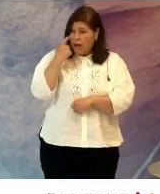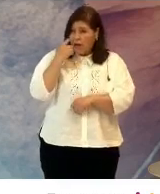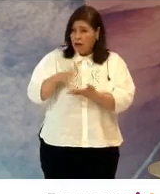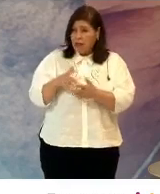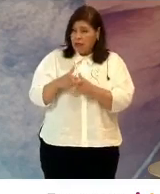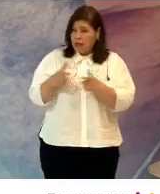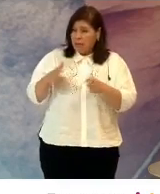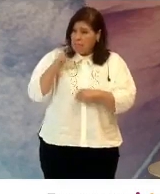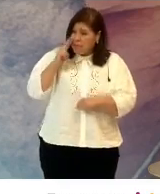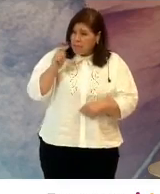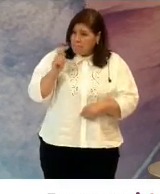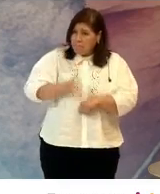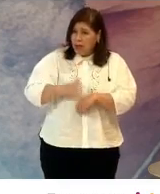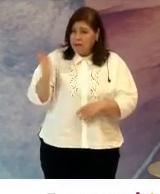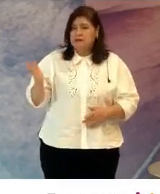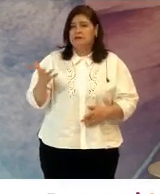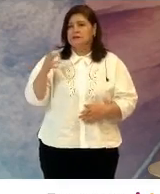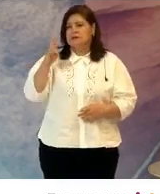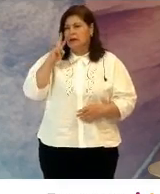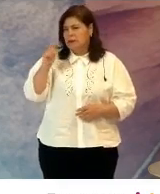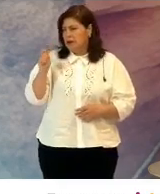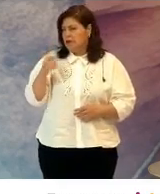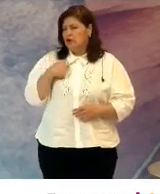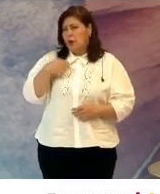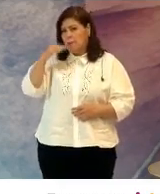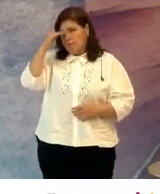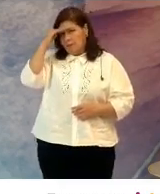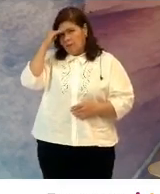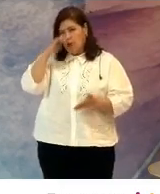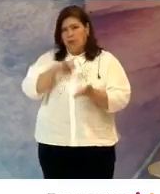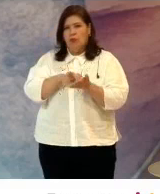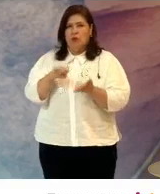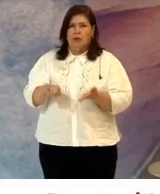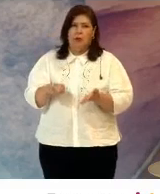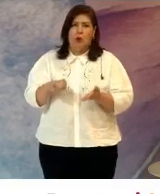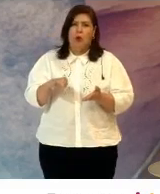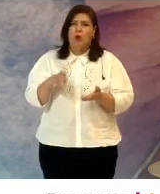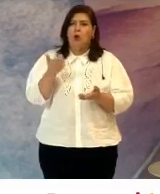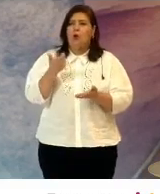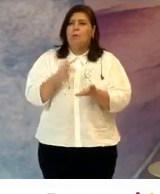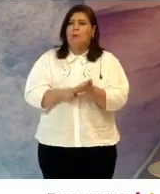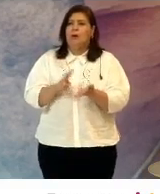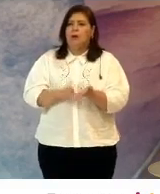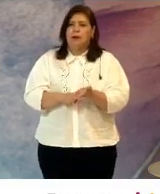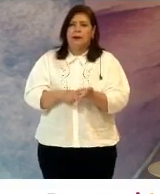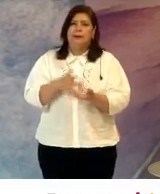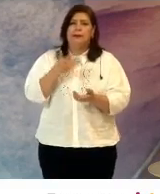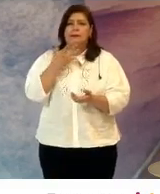una hiperextracción. Piensen en el costo del combustible